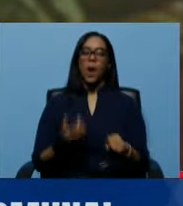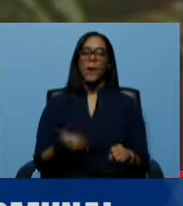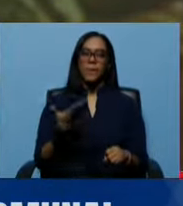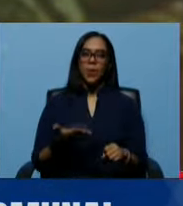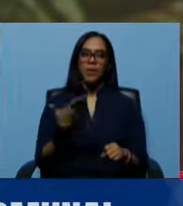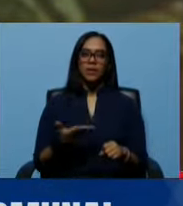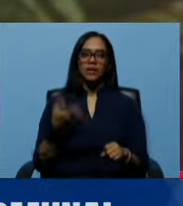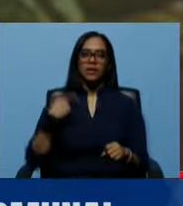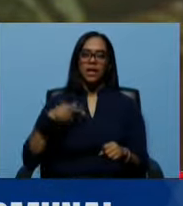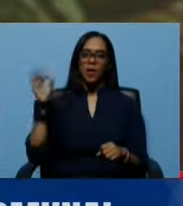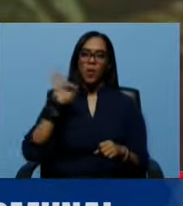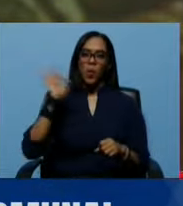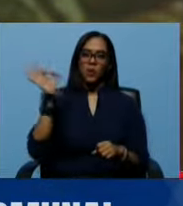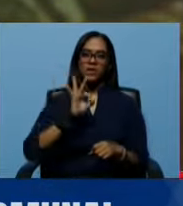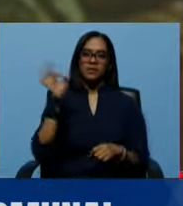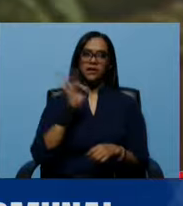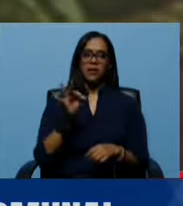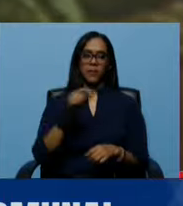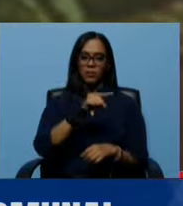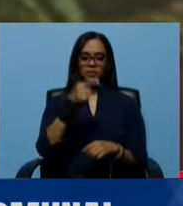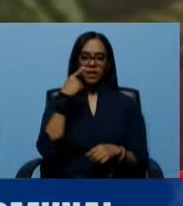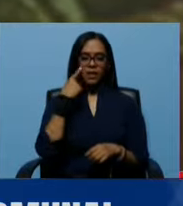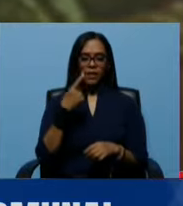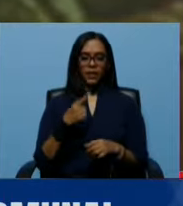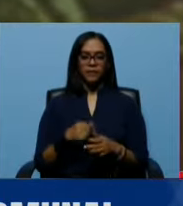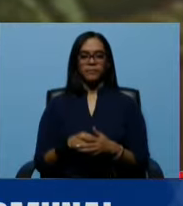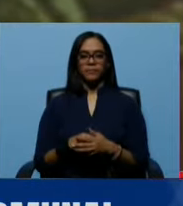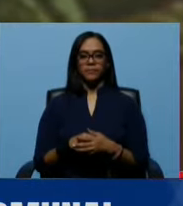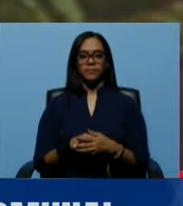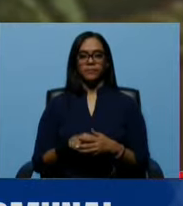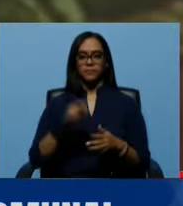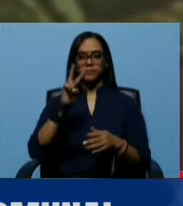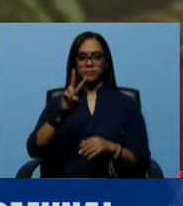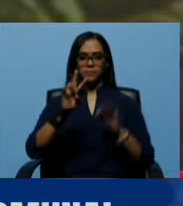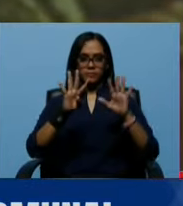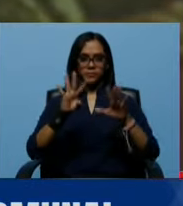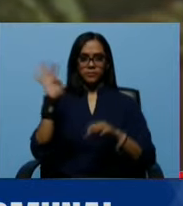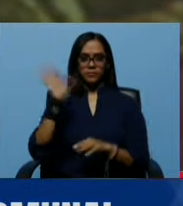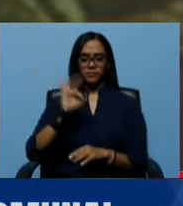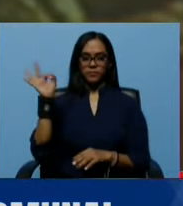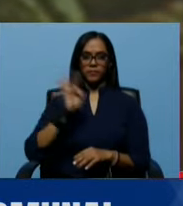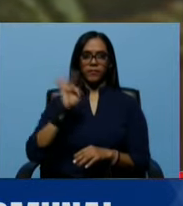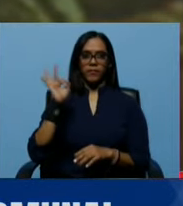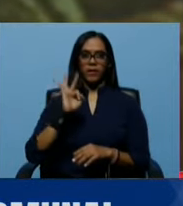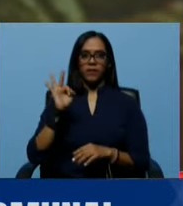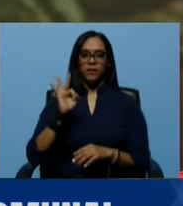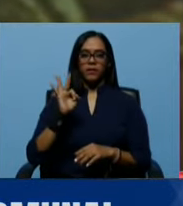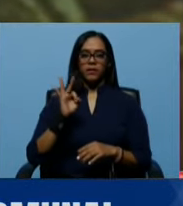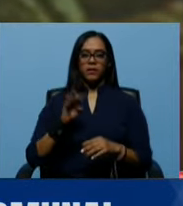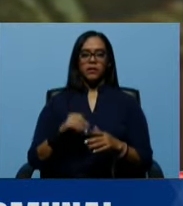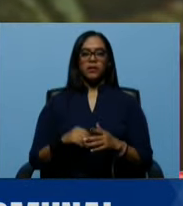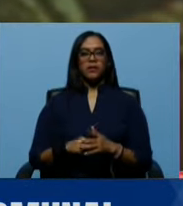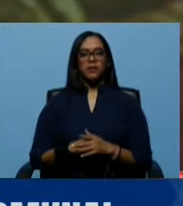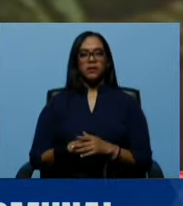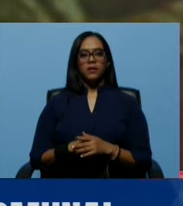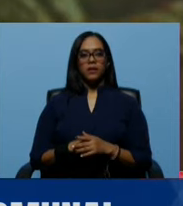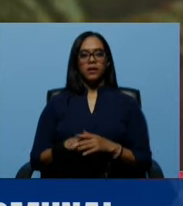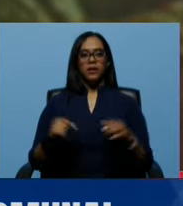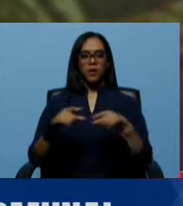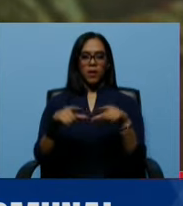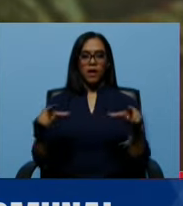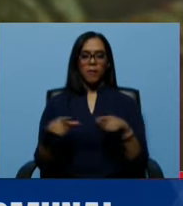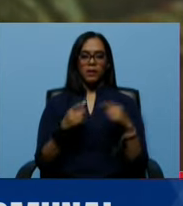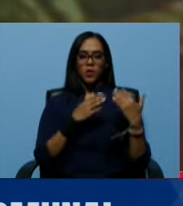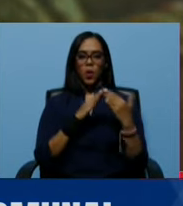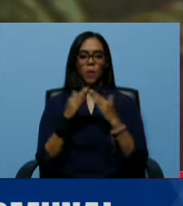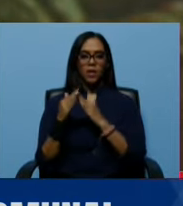el porcentaje para que ustedes vean. El 29% de los circuitos